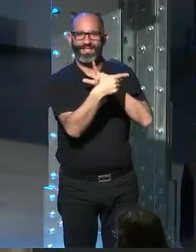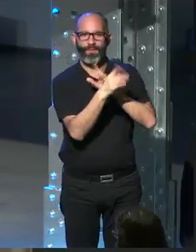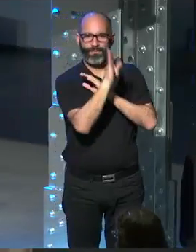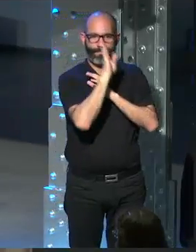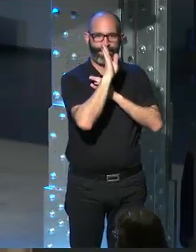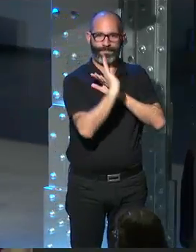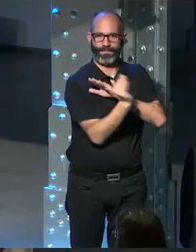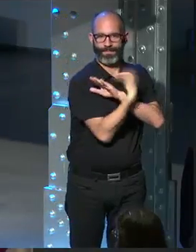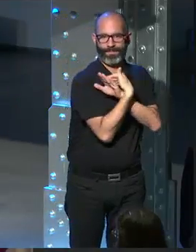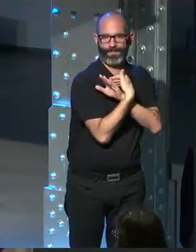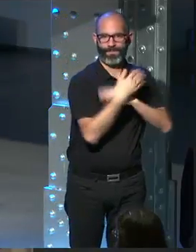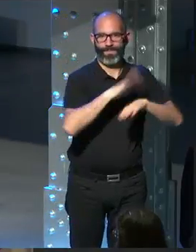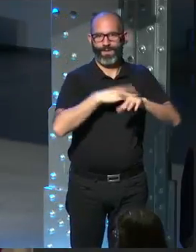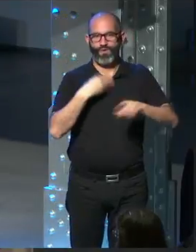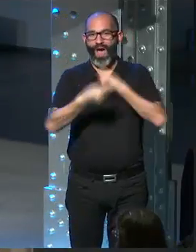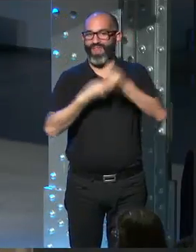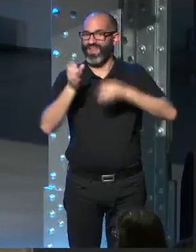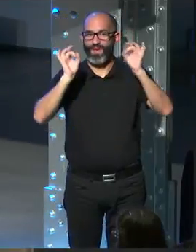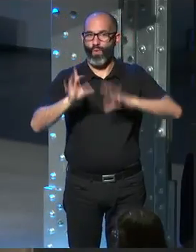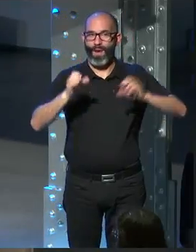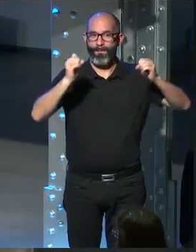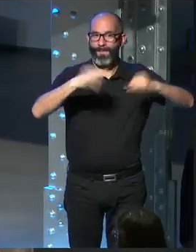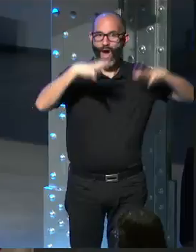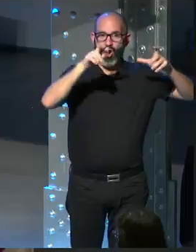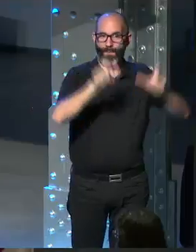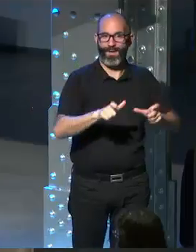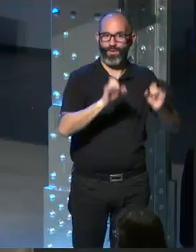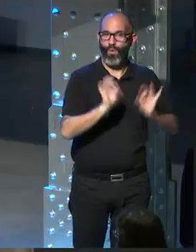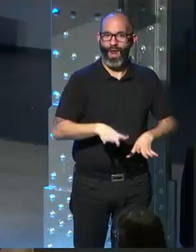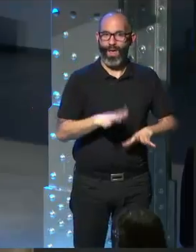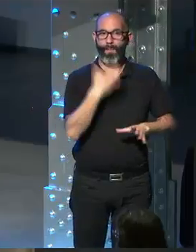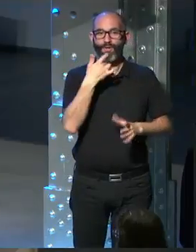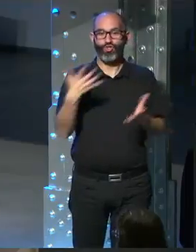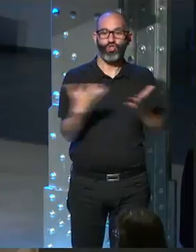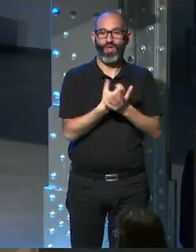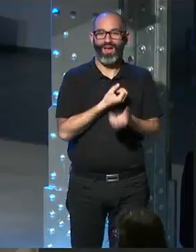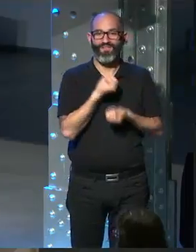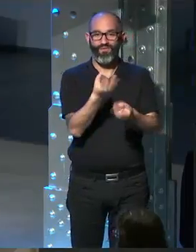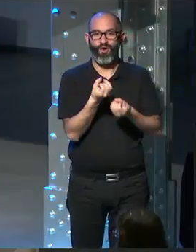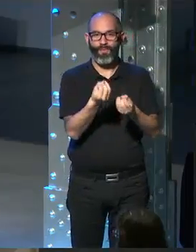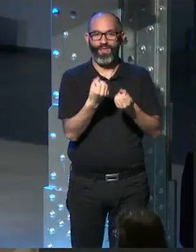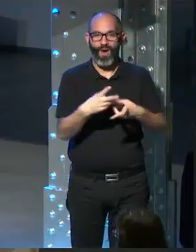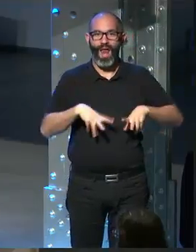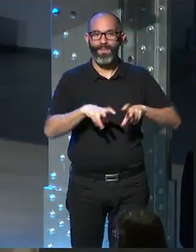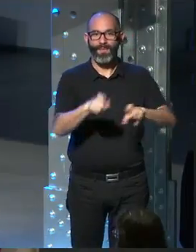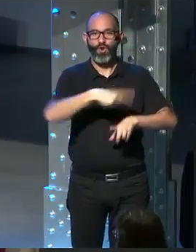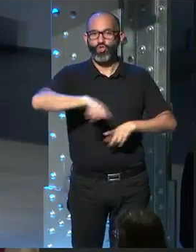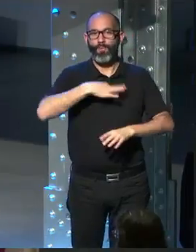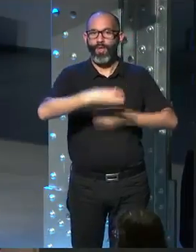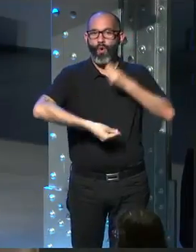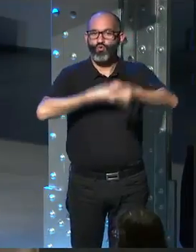eso es algo similar a lo que hacen los magos, porque toda la información que en principio teóricamente podríamos